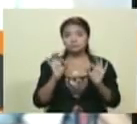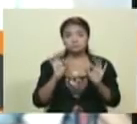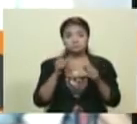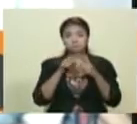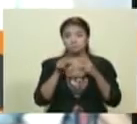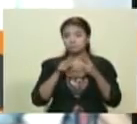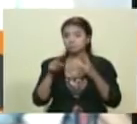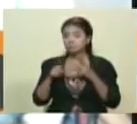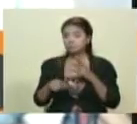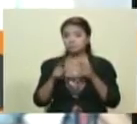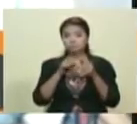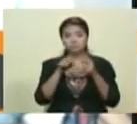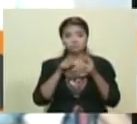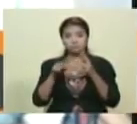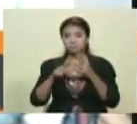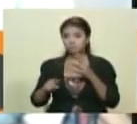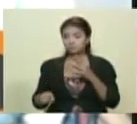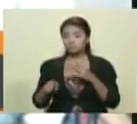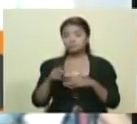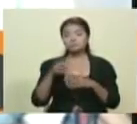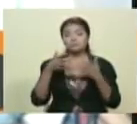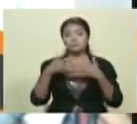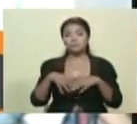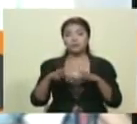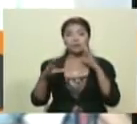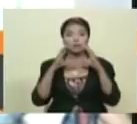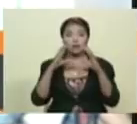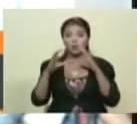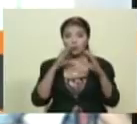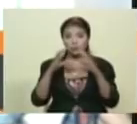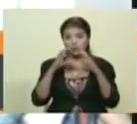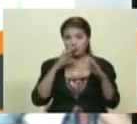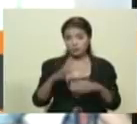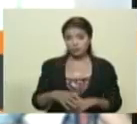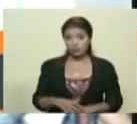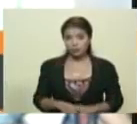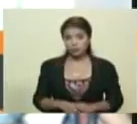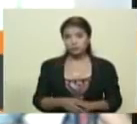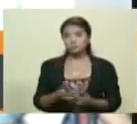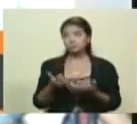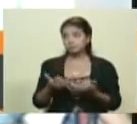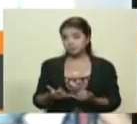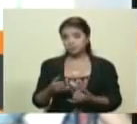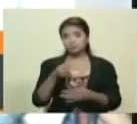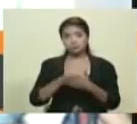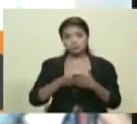las multinacionales de la comunicación que están en eso.